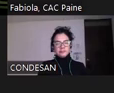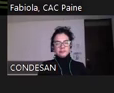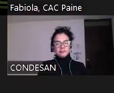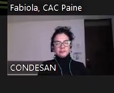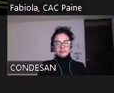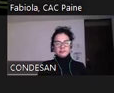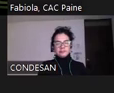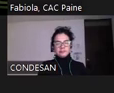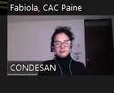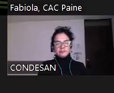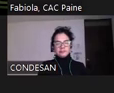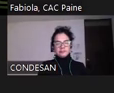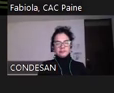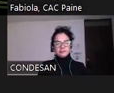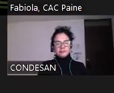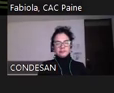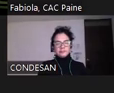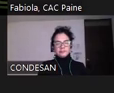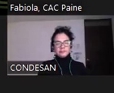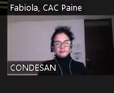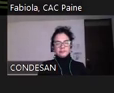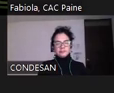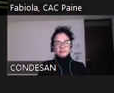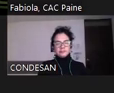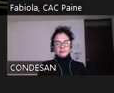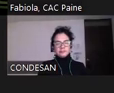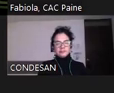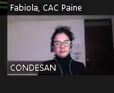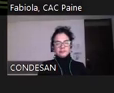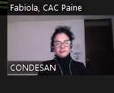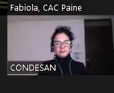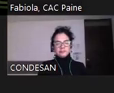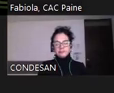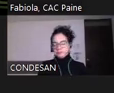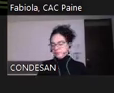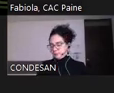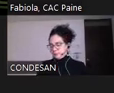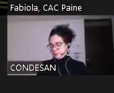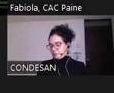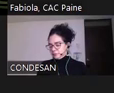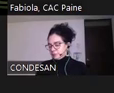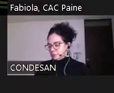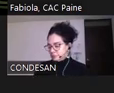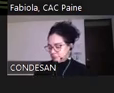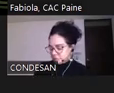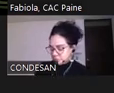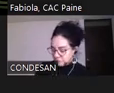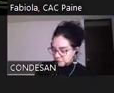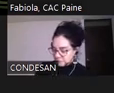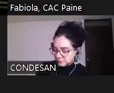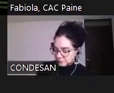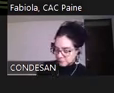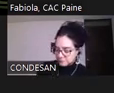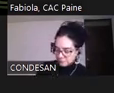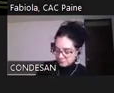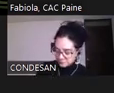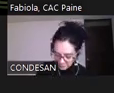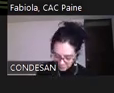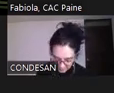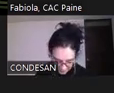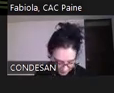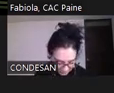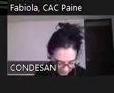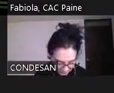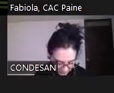ese grupo de apoyo si ustedes pueden ver los logotipos ahí a la derecha básicamente está constituido por